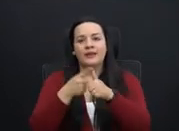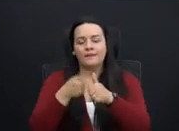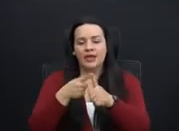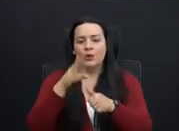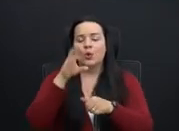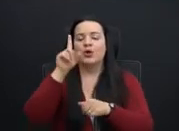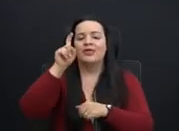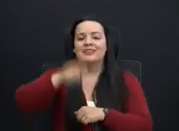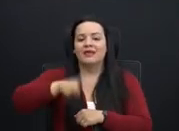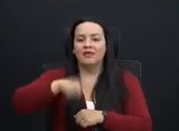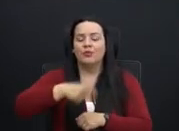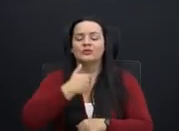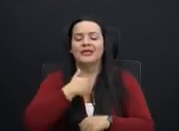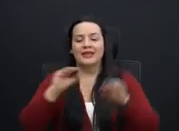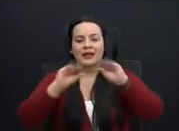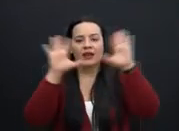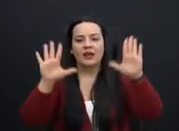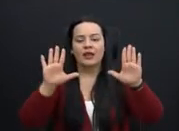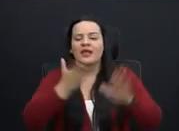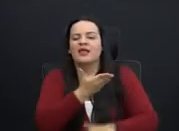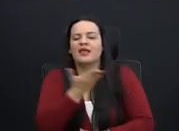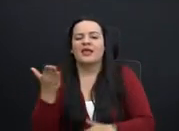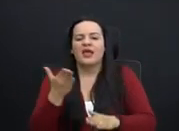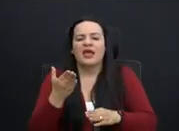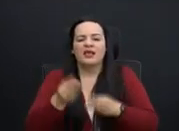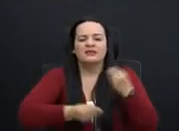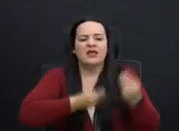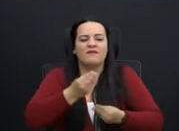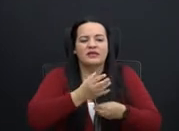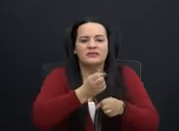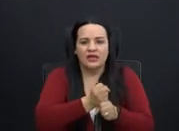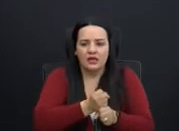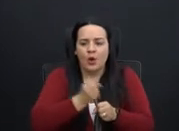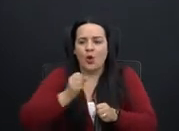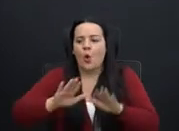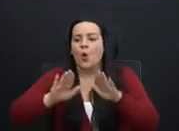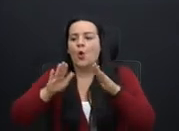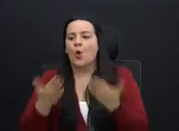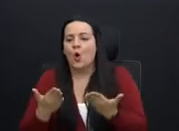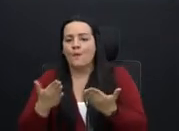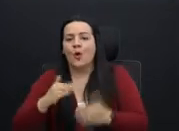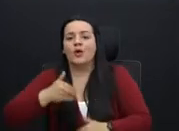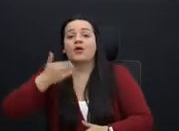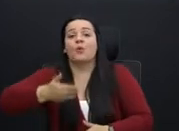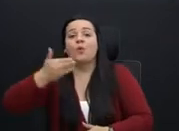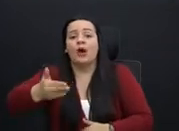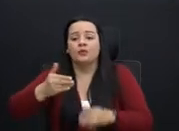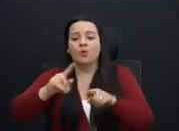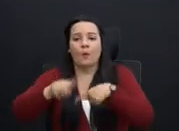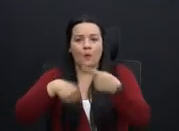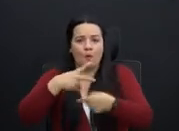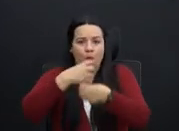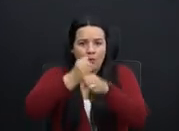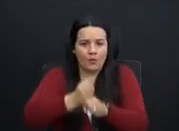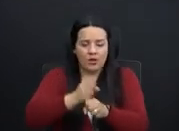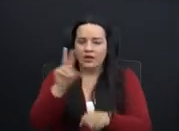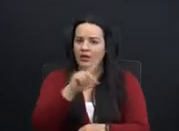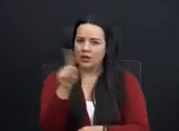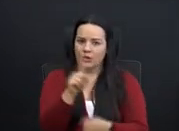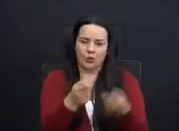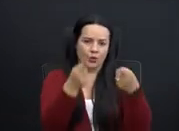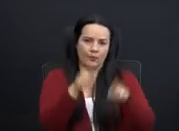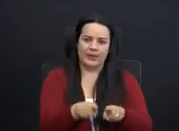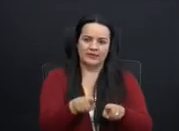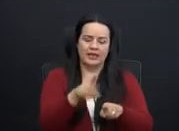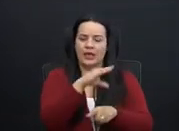de qué es lo que se va a hacer y cómo lo vamos a hacer y cuándo lo vamos a hacer. Que no nos vaya a pasar que